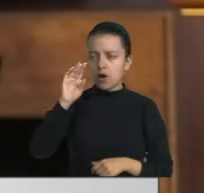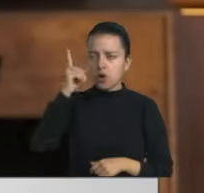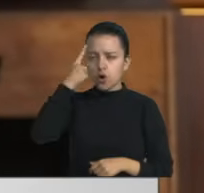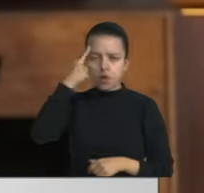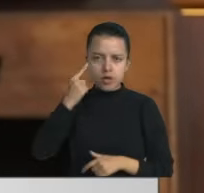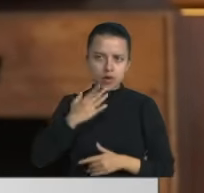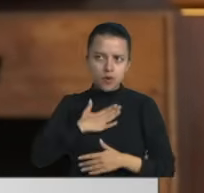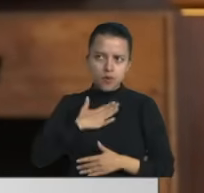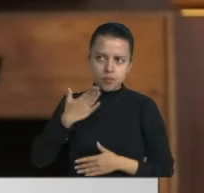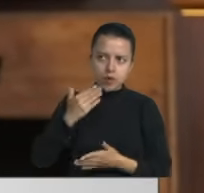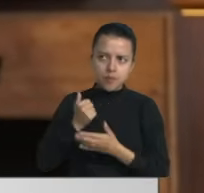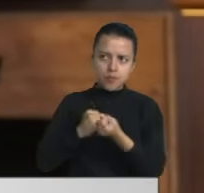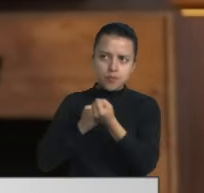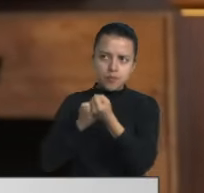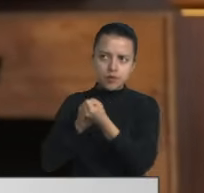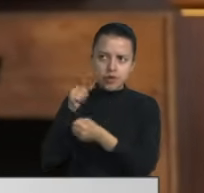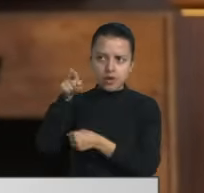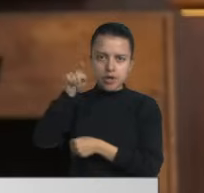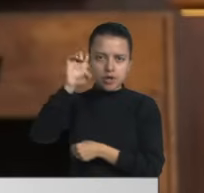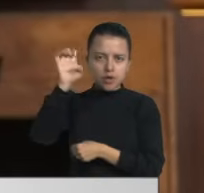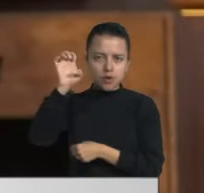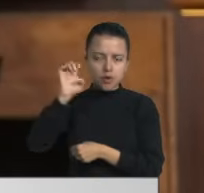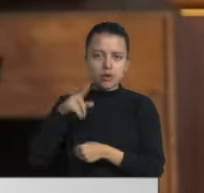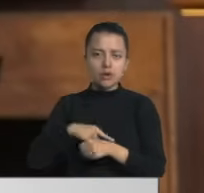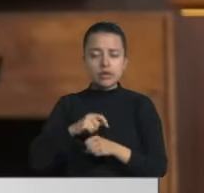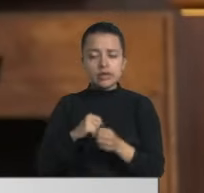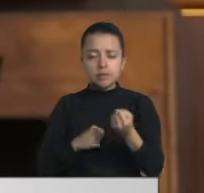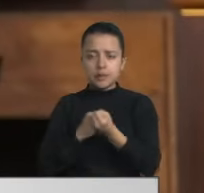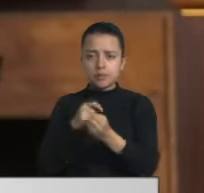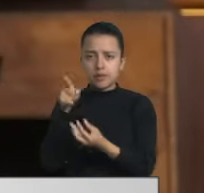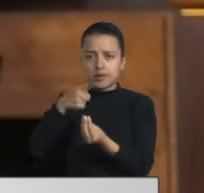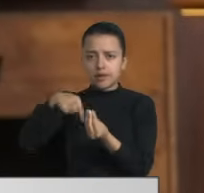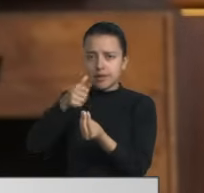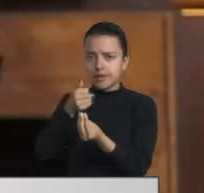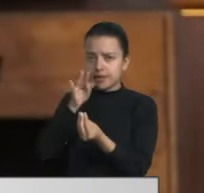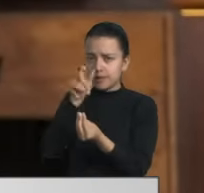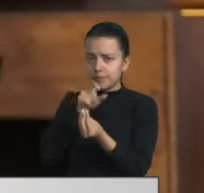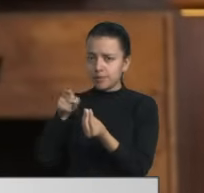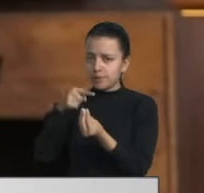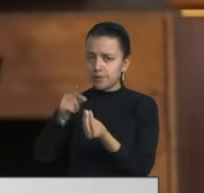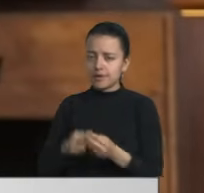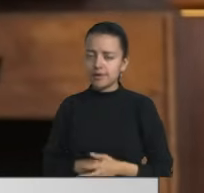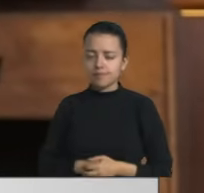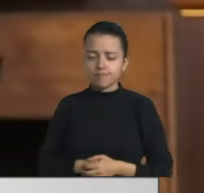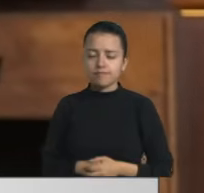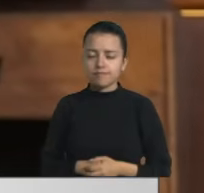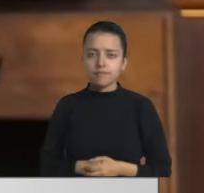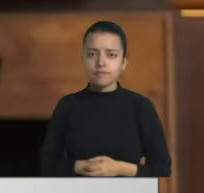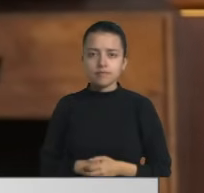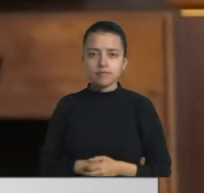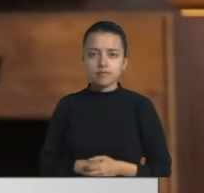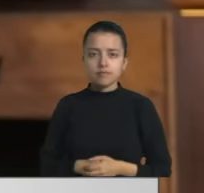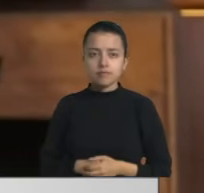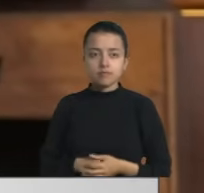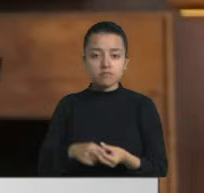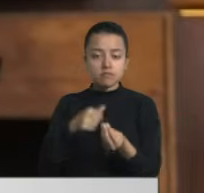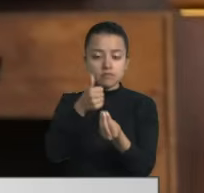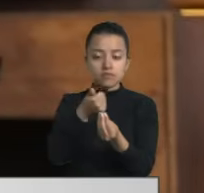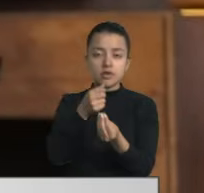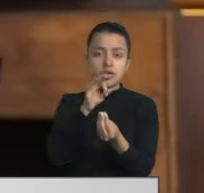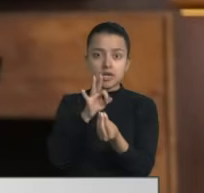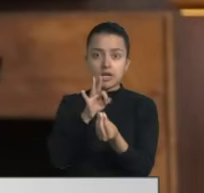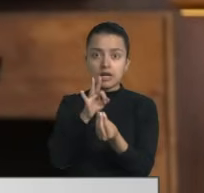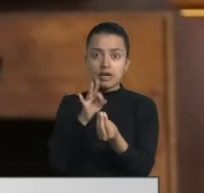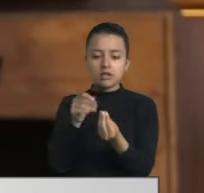colombiano, y para colaborar también en la resocialización de estas personas. Si hablamos de 13 personas, no es una